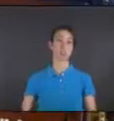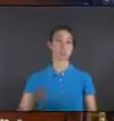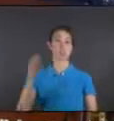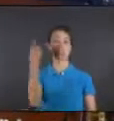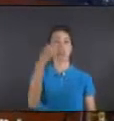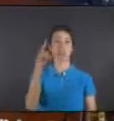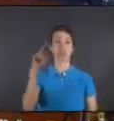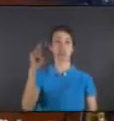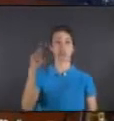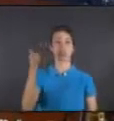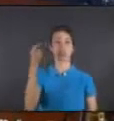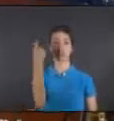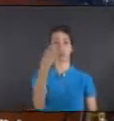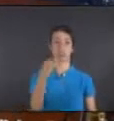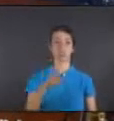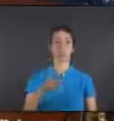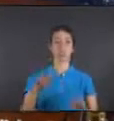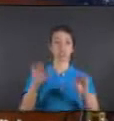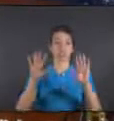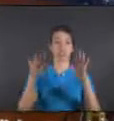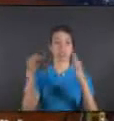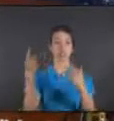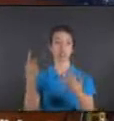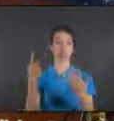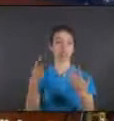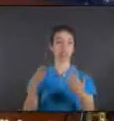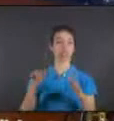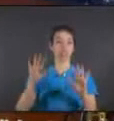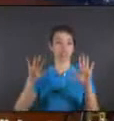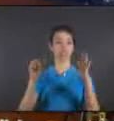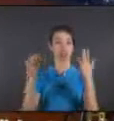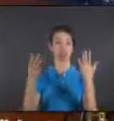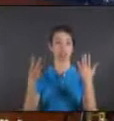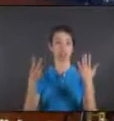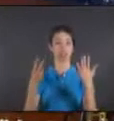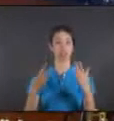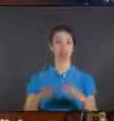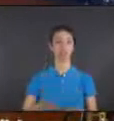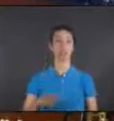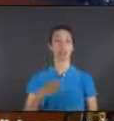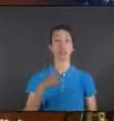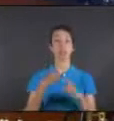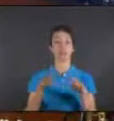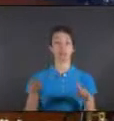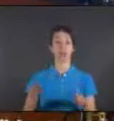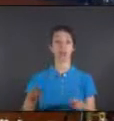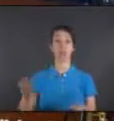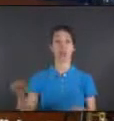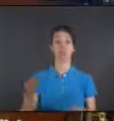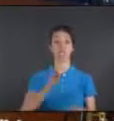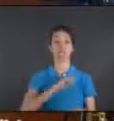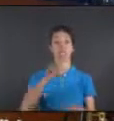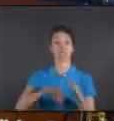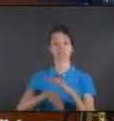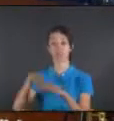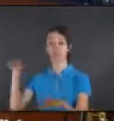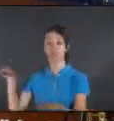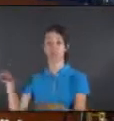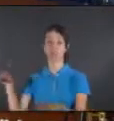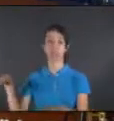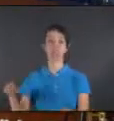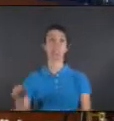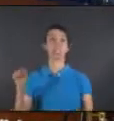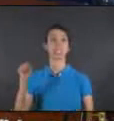Esdras 10, 17 y también el verso 16. Pero le voy a leer primero el 16.